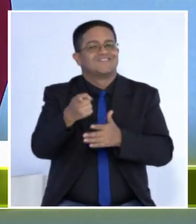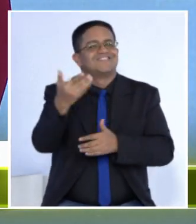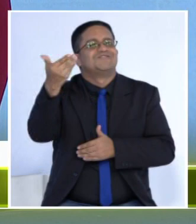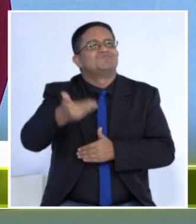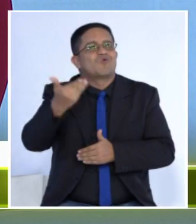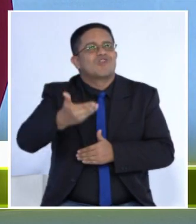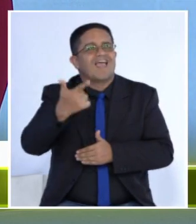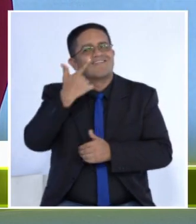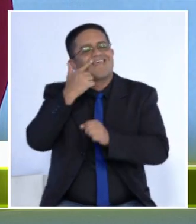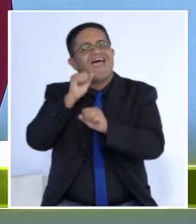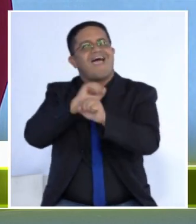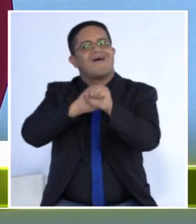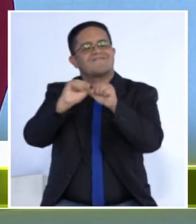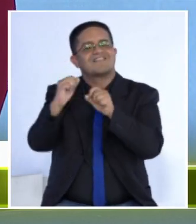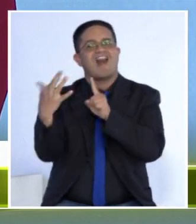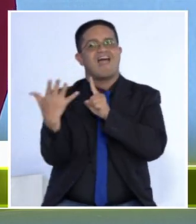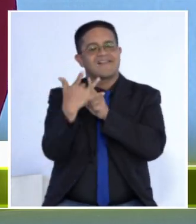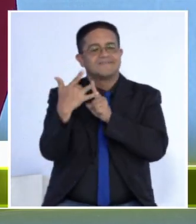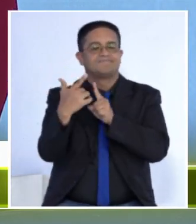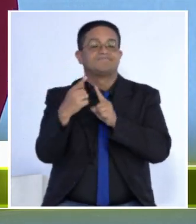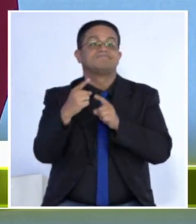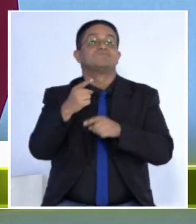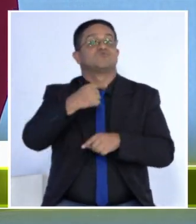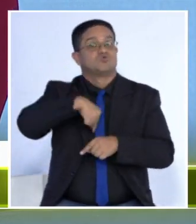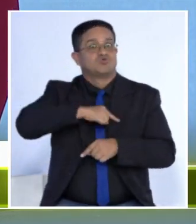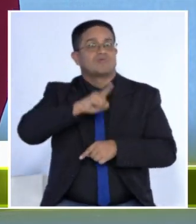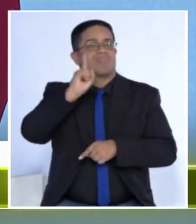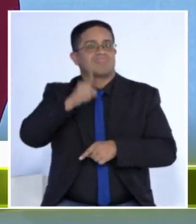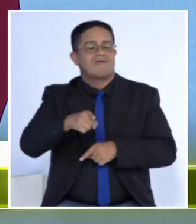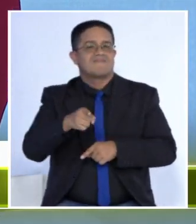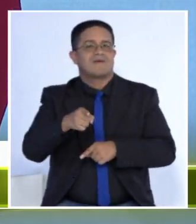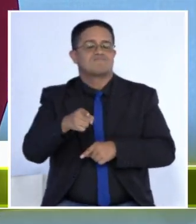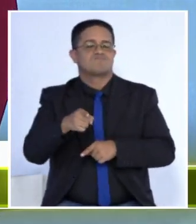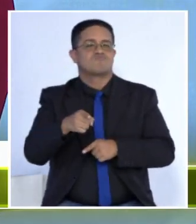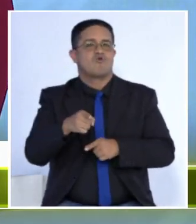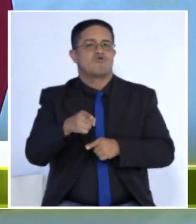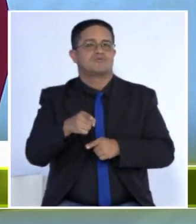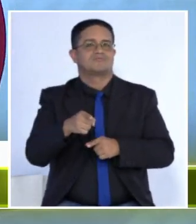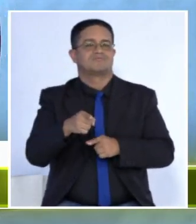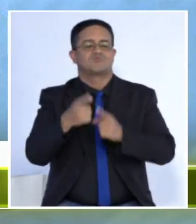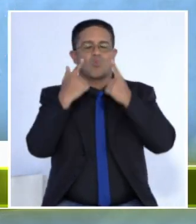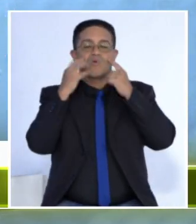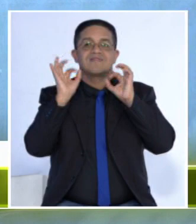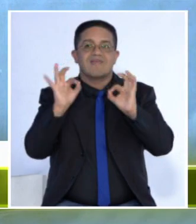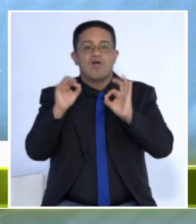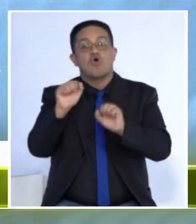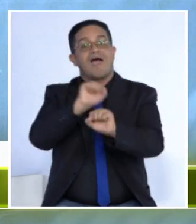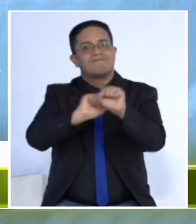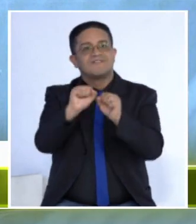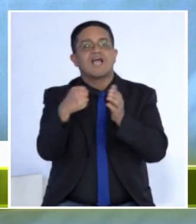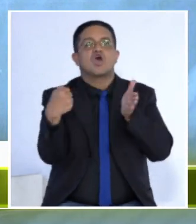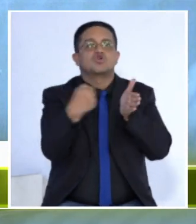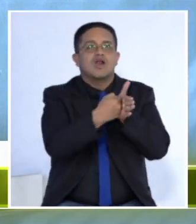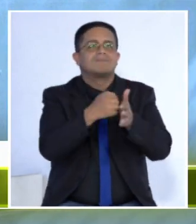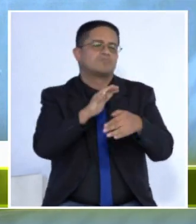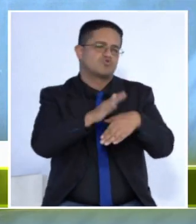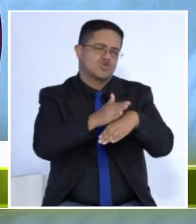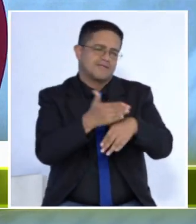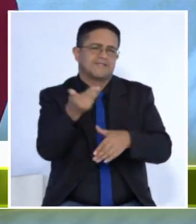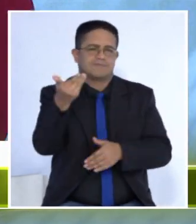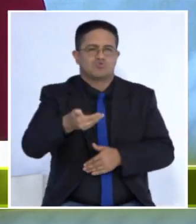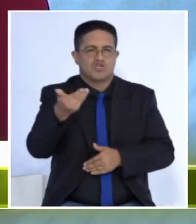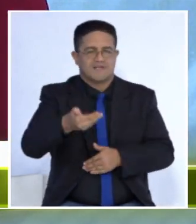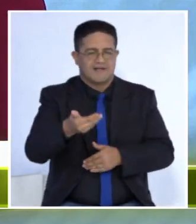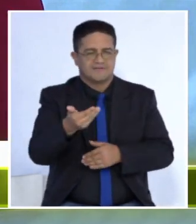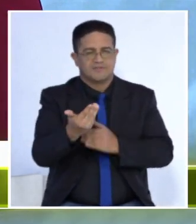que sí, obviamente tenemos que tener cuidado, no generar ningún tipo de lesión en esta zona, porque es importante. Y